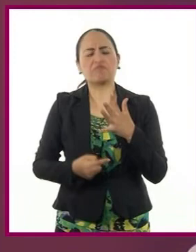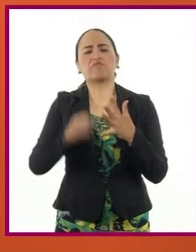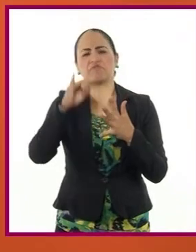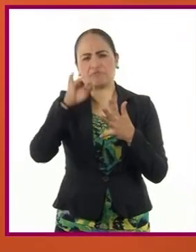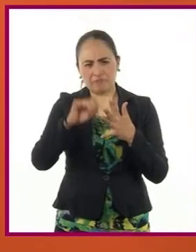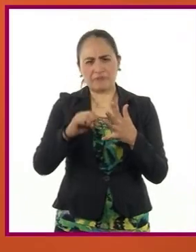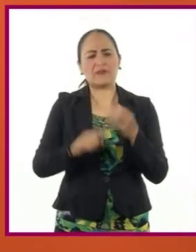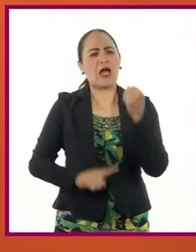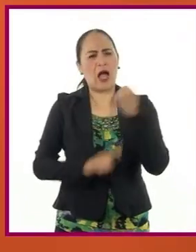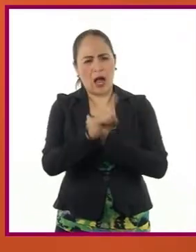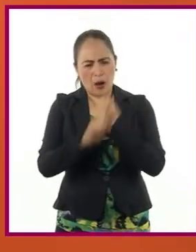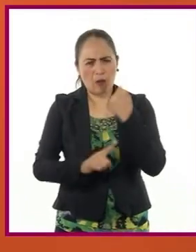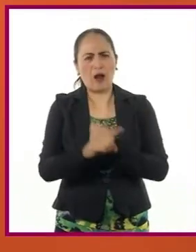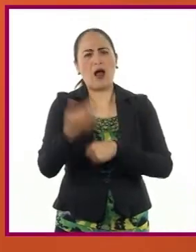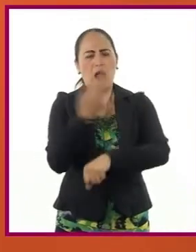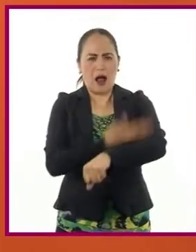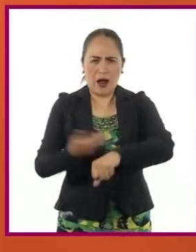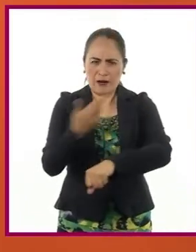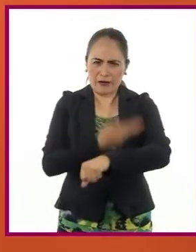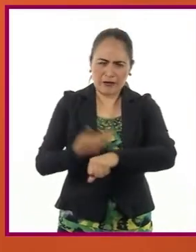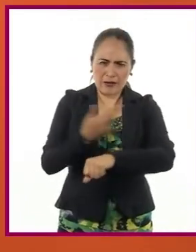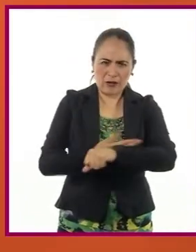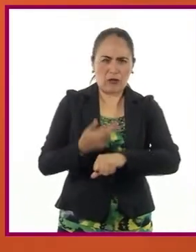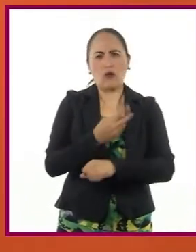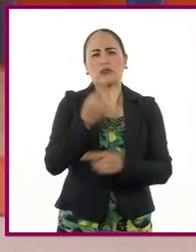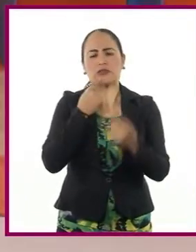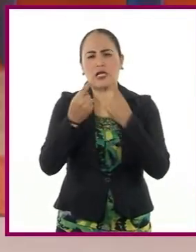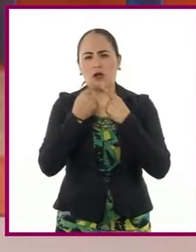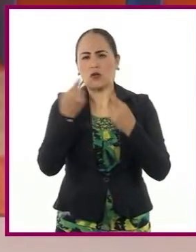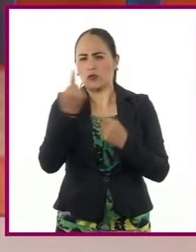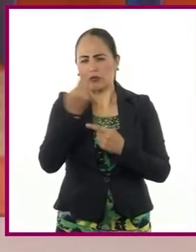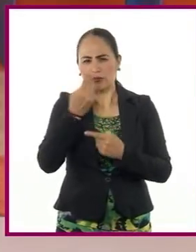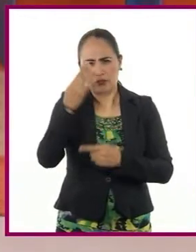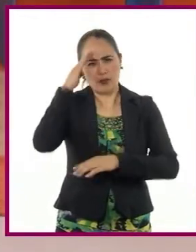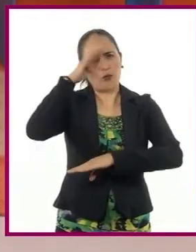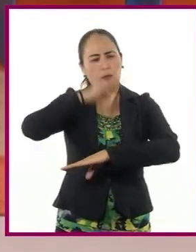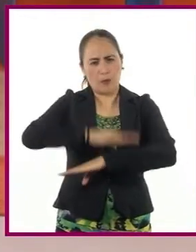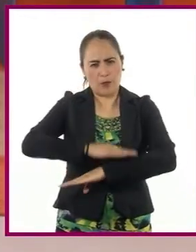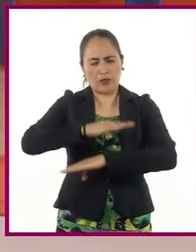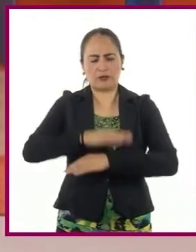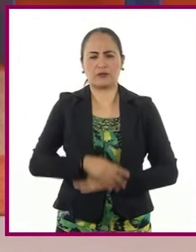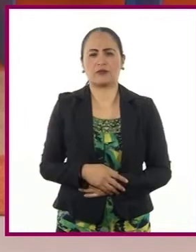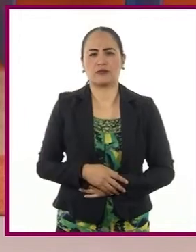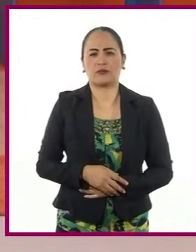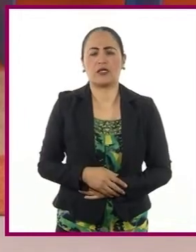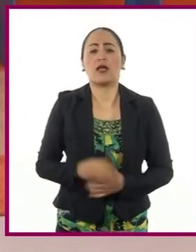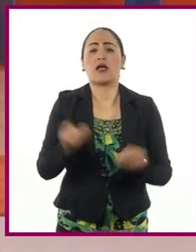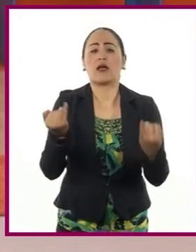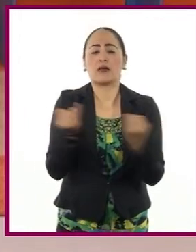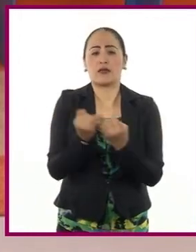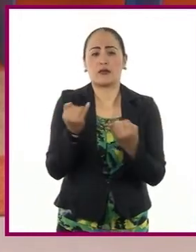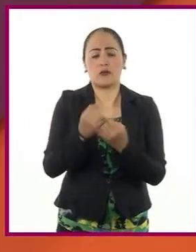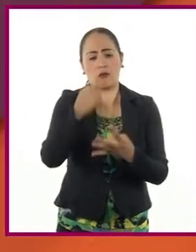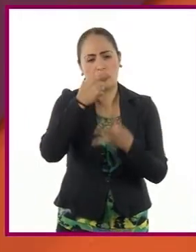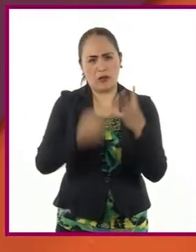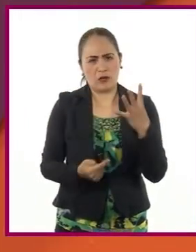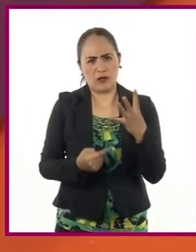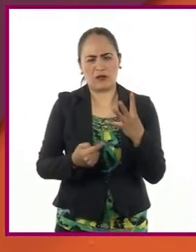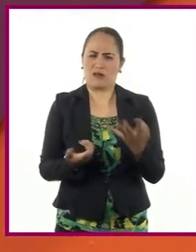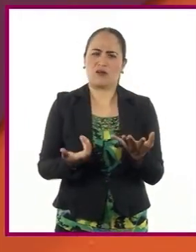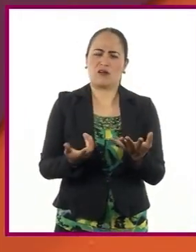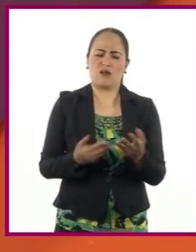una solución que resulte conveniente para todas y todos. Además, se aprende a identificar en qué momento se estanca